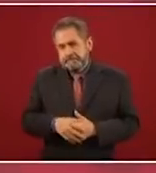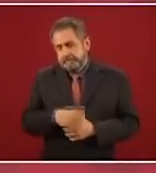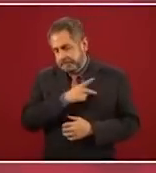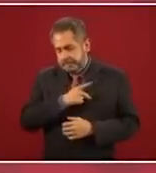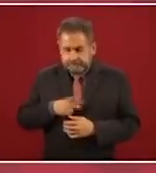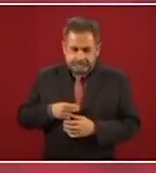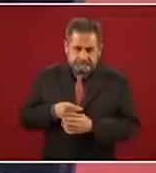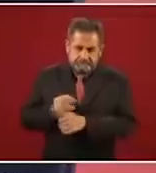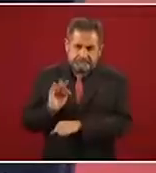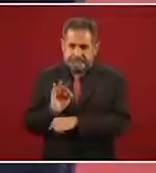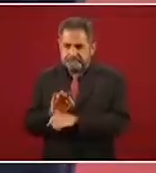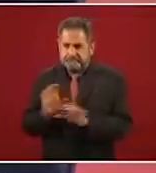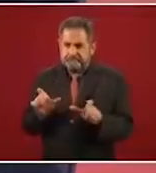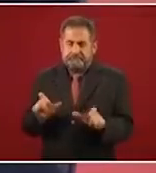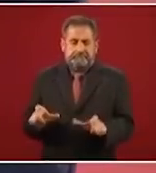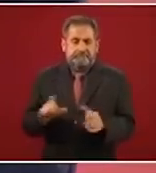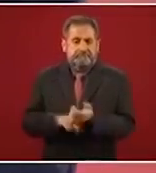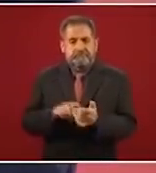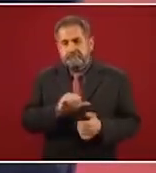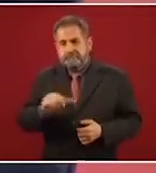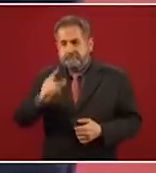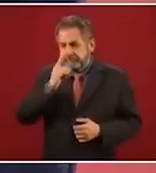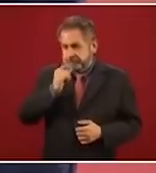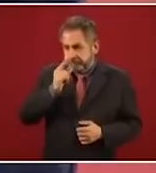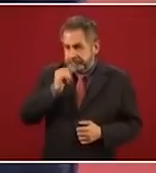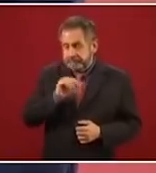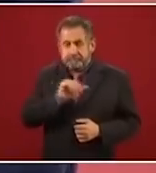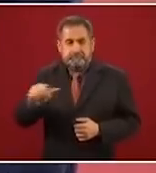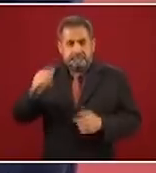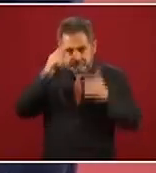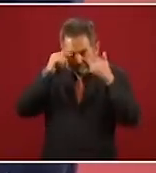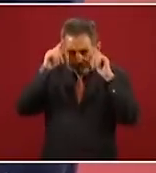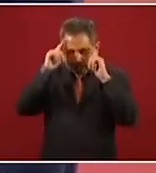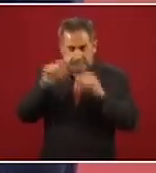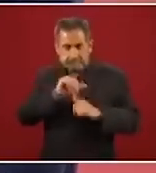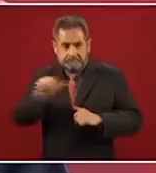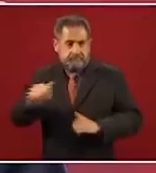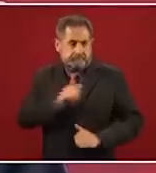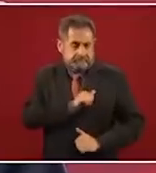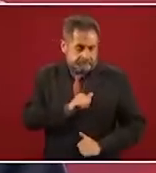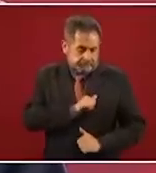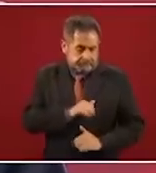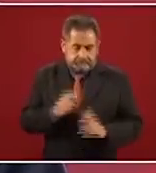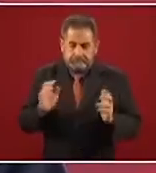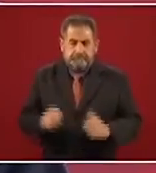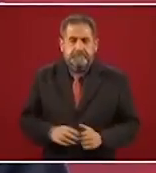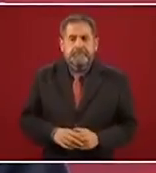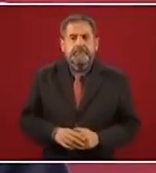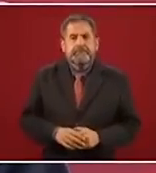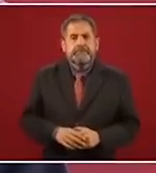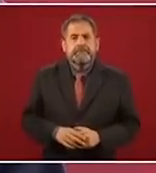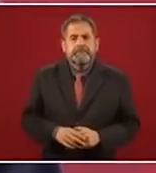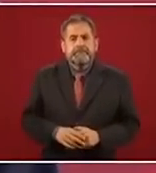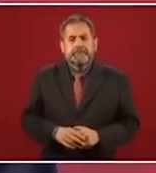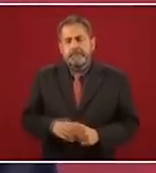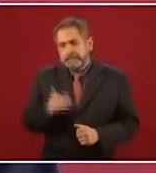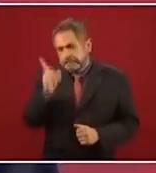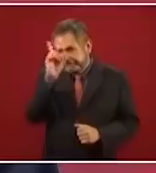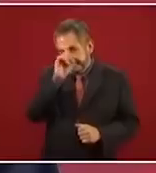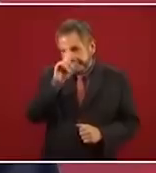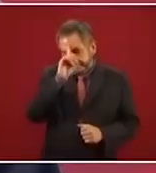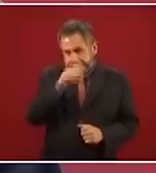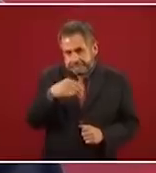proteja a policías, a marinos, a soldados. La